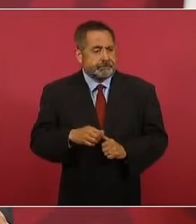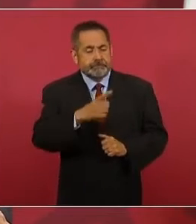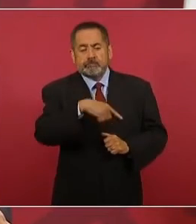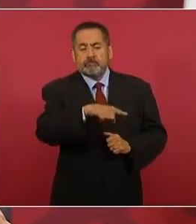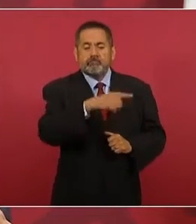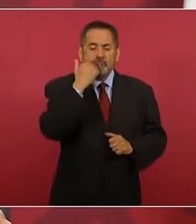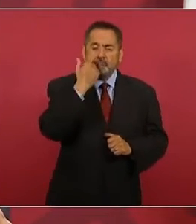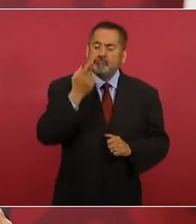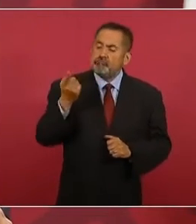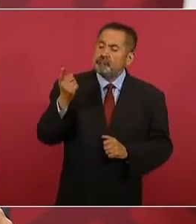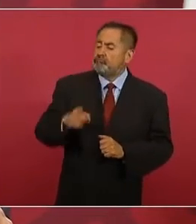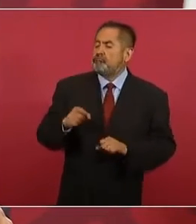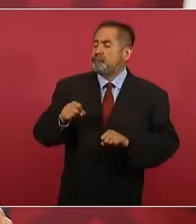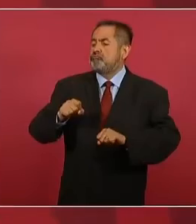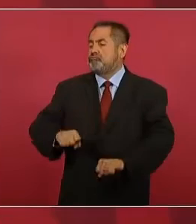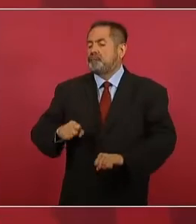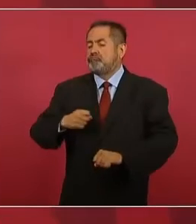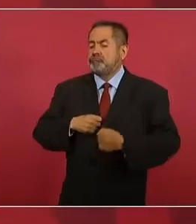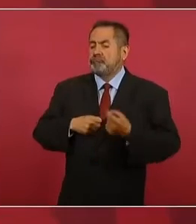imponerse,